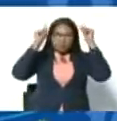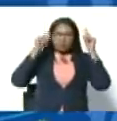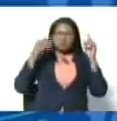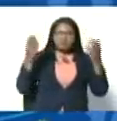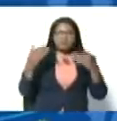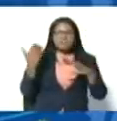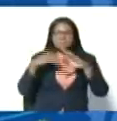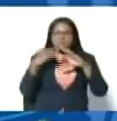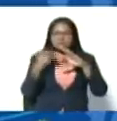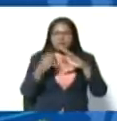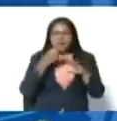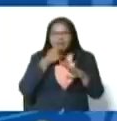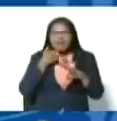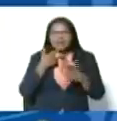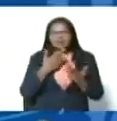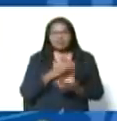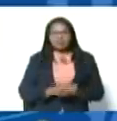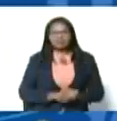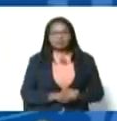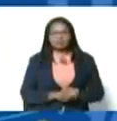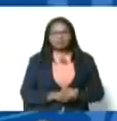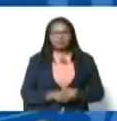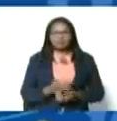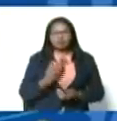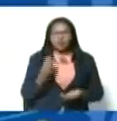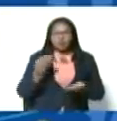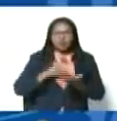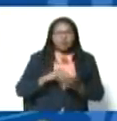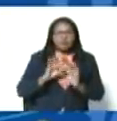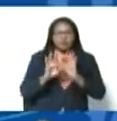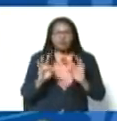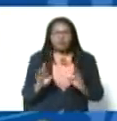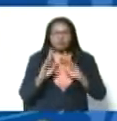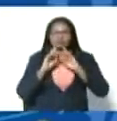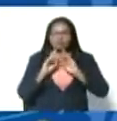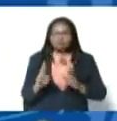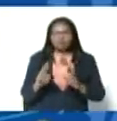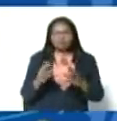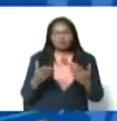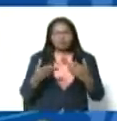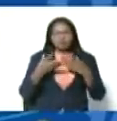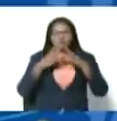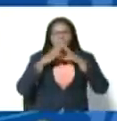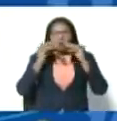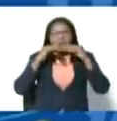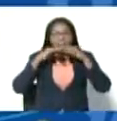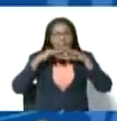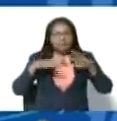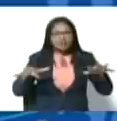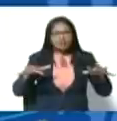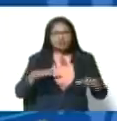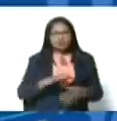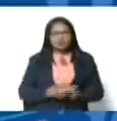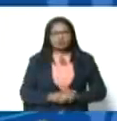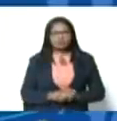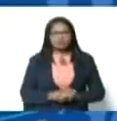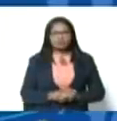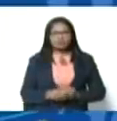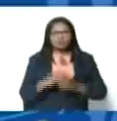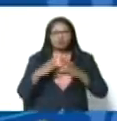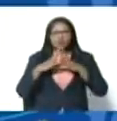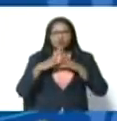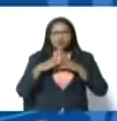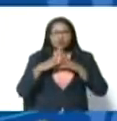mandado mensajes bellísimos. Yo les retribuyo todas sus bendiciones, todas sus